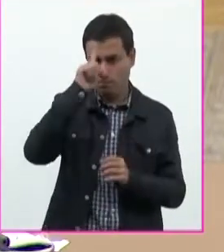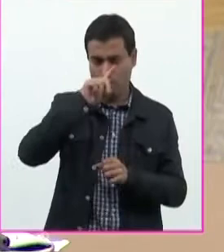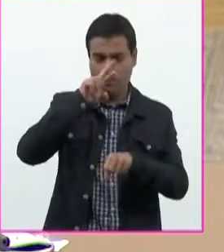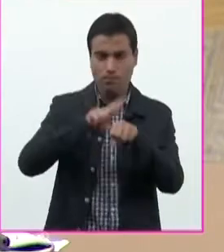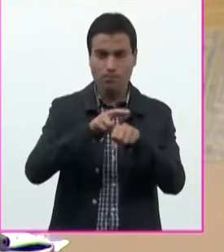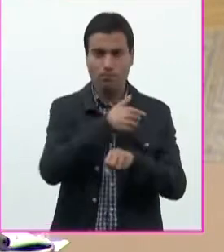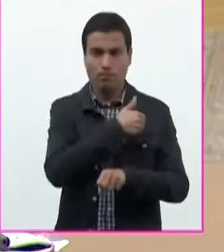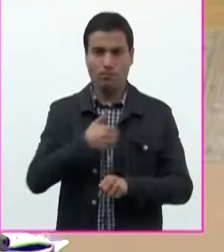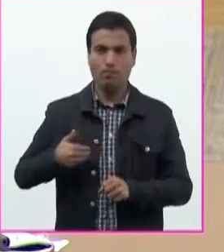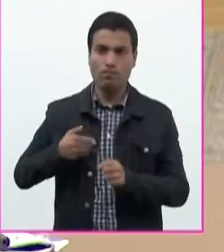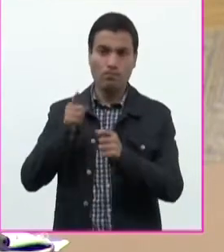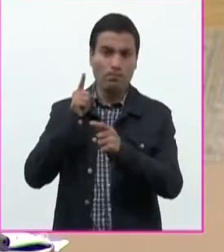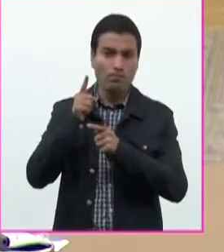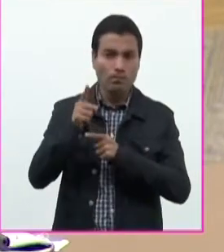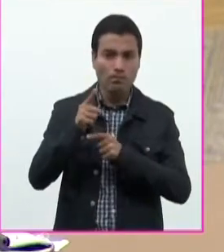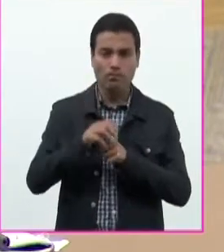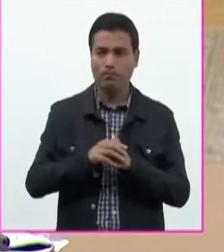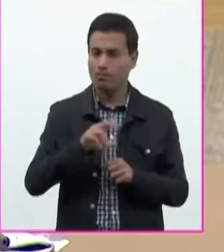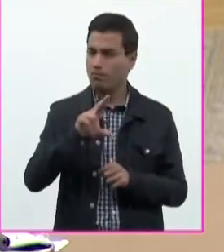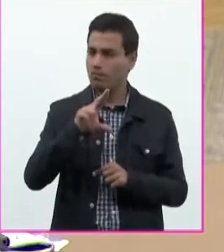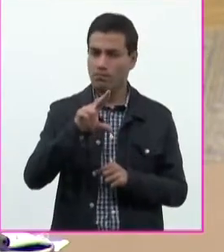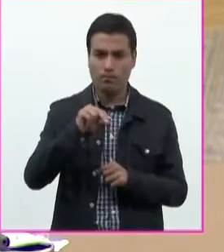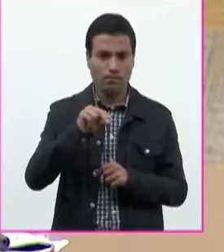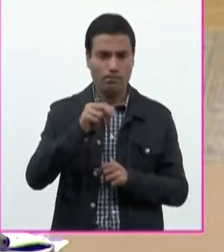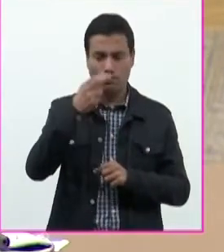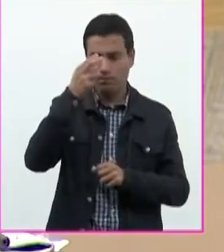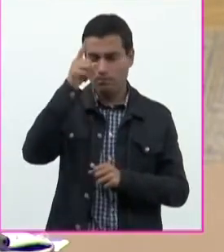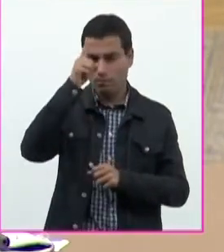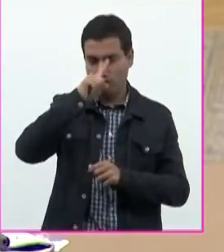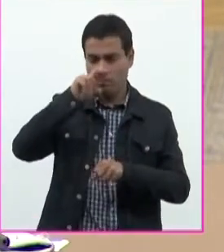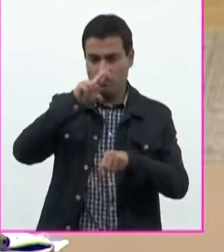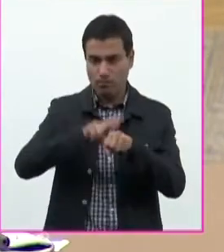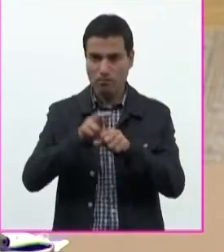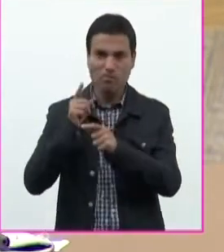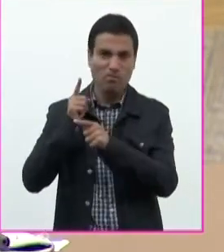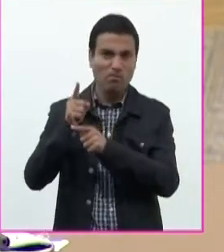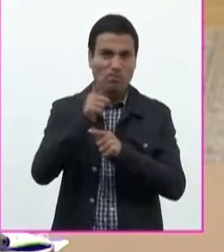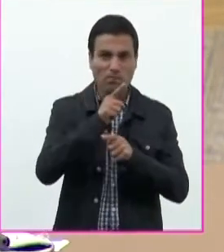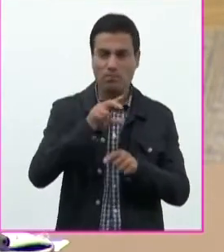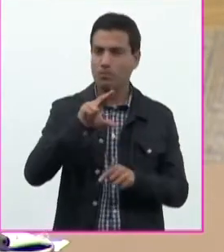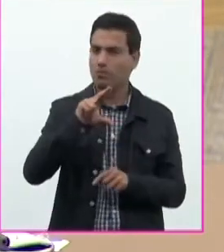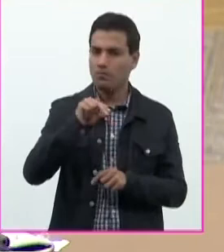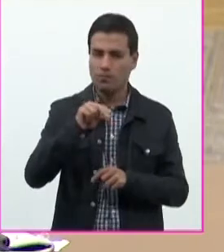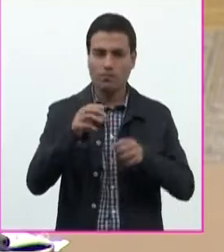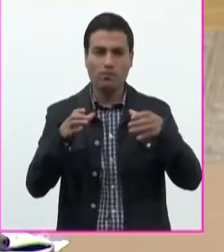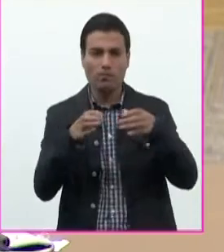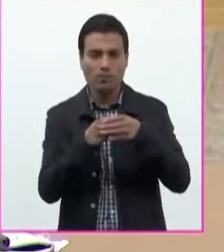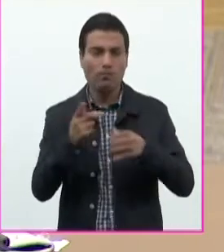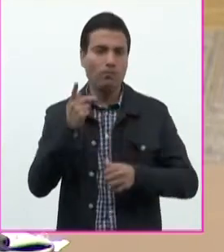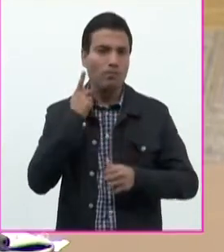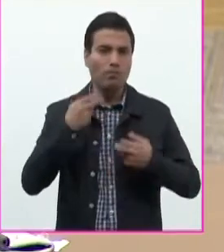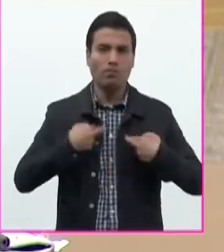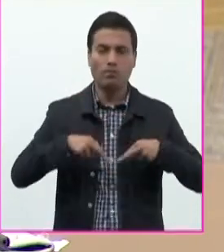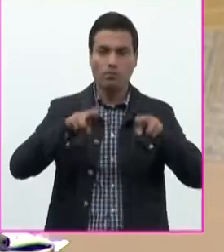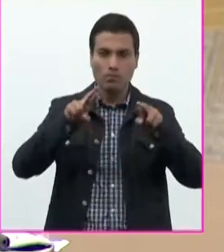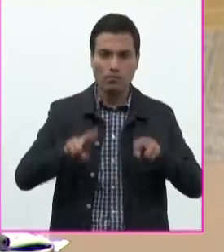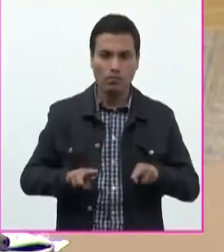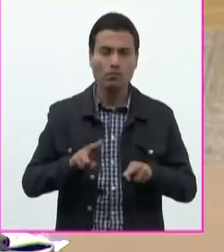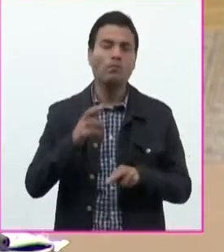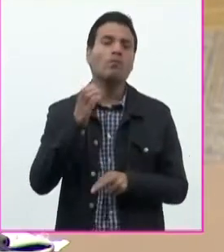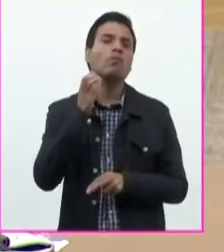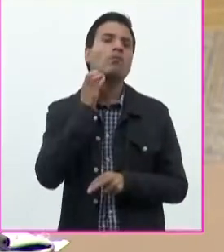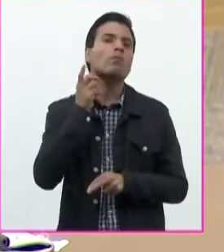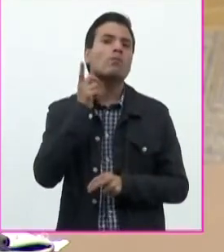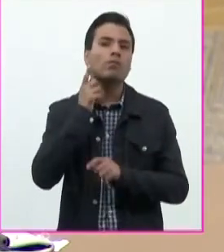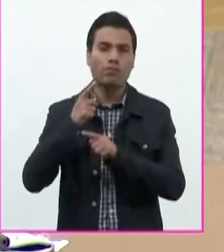presidente, consejeras y consejeros electorales, a los propios partidos políticos, a sus representantes, a los consejeros del Poder Legislativo. Creo que en